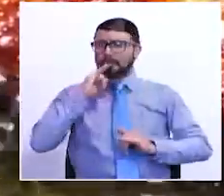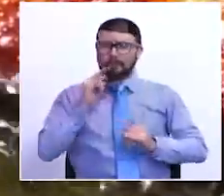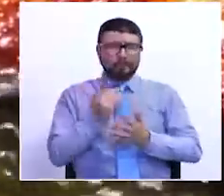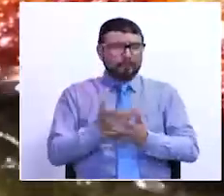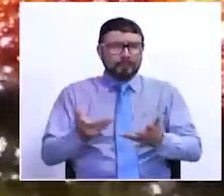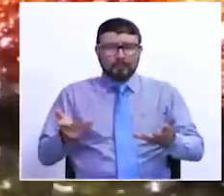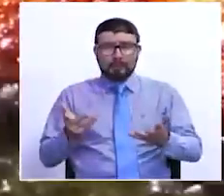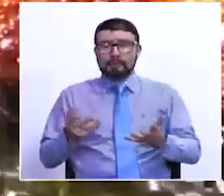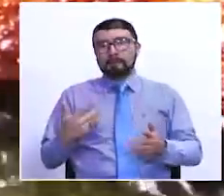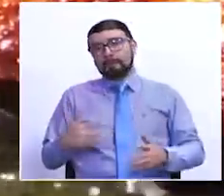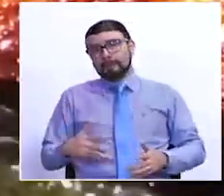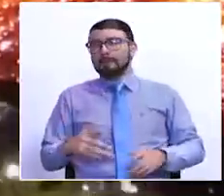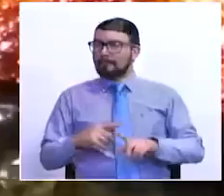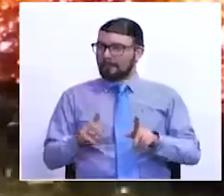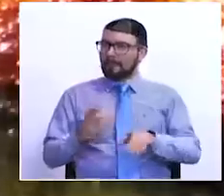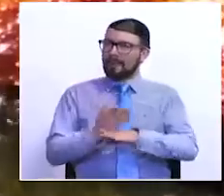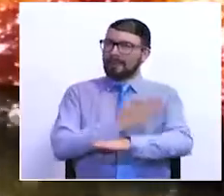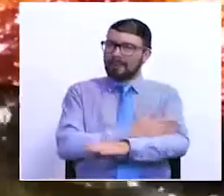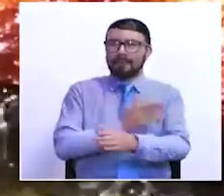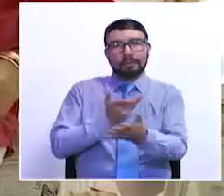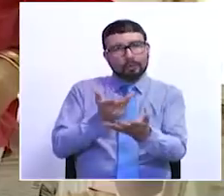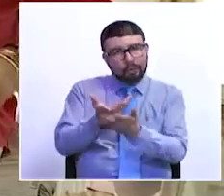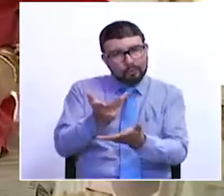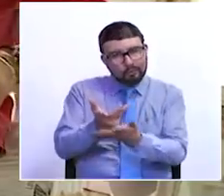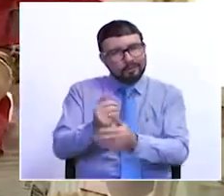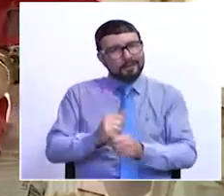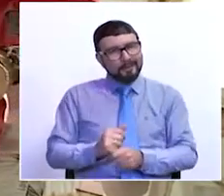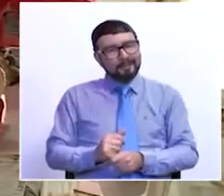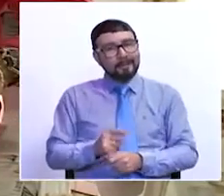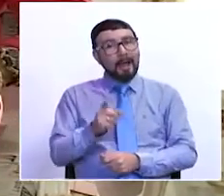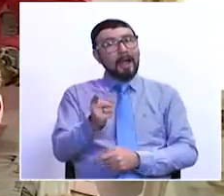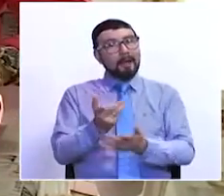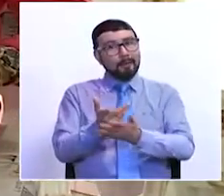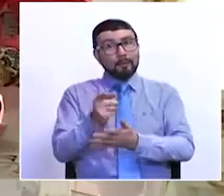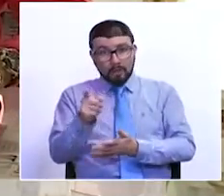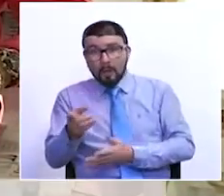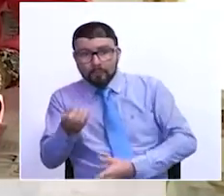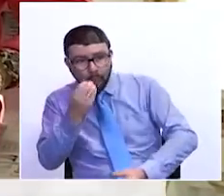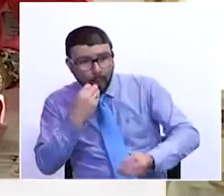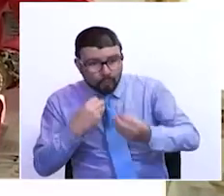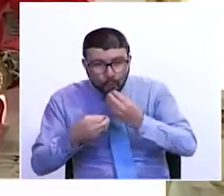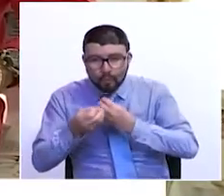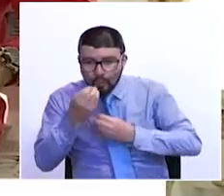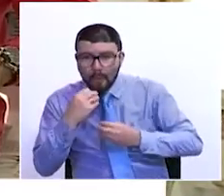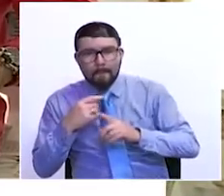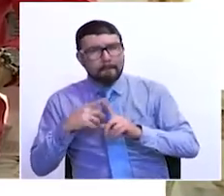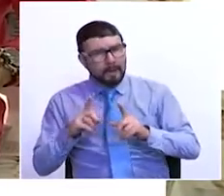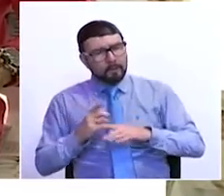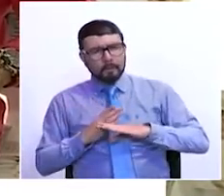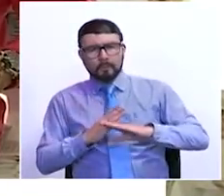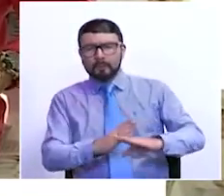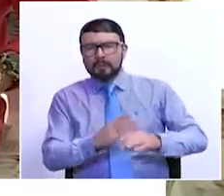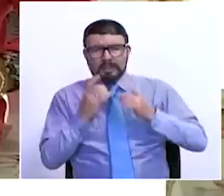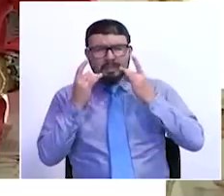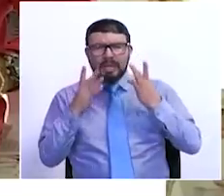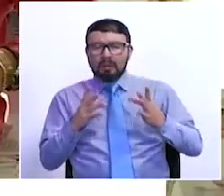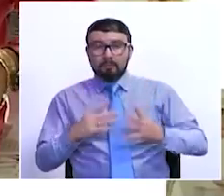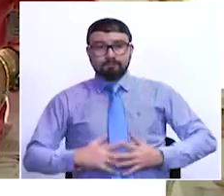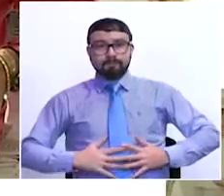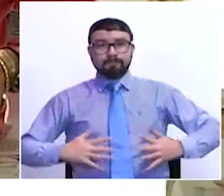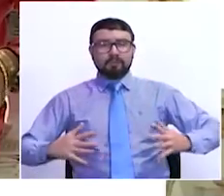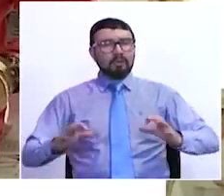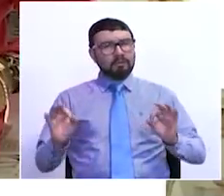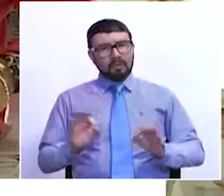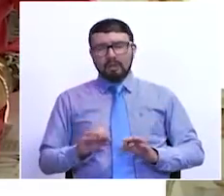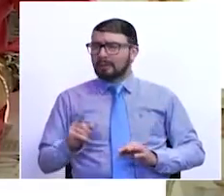de darles a ustedes unos consejos que bien son importantes para enfrentarnos a esto, porque no nos vamos a